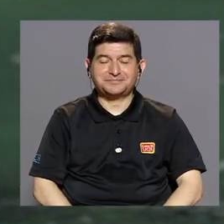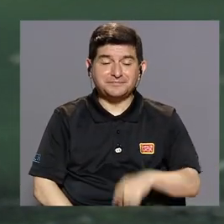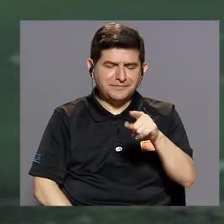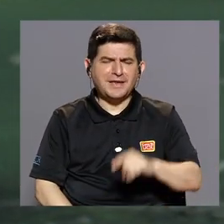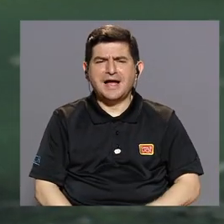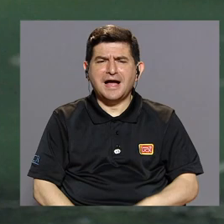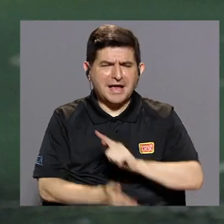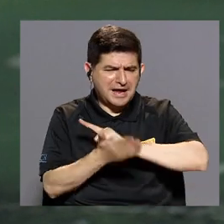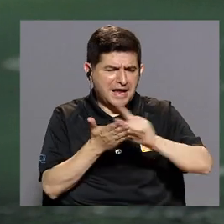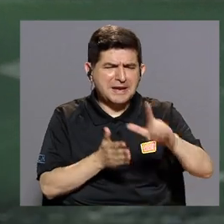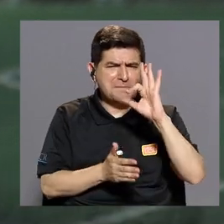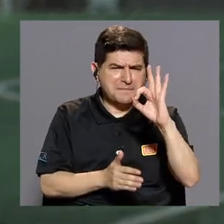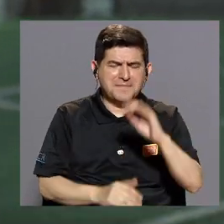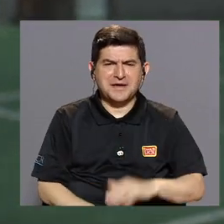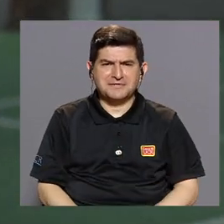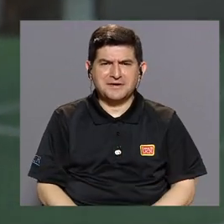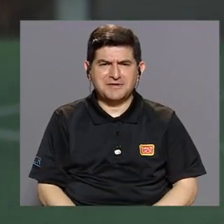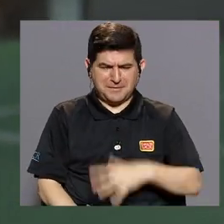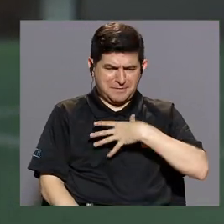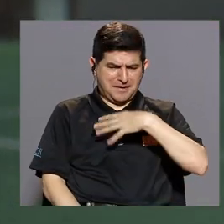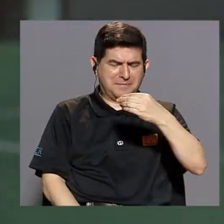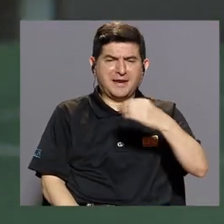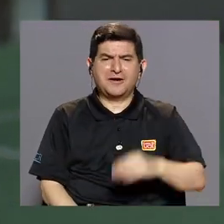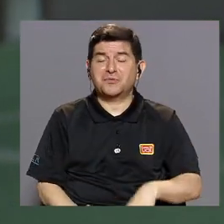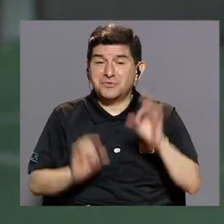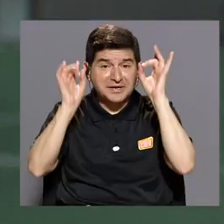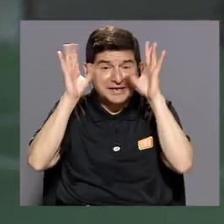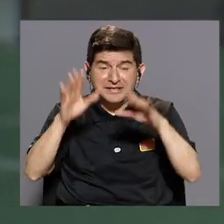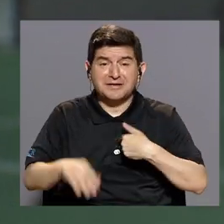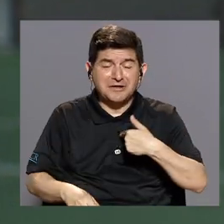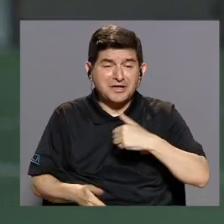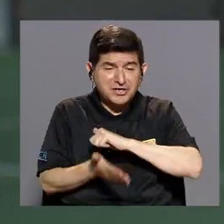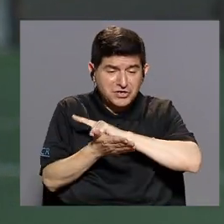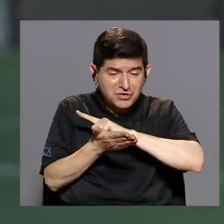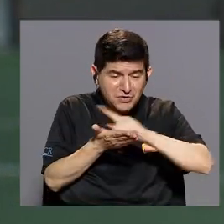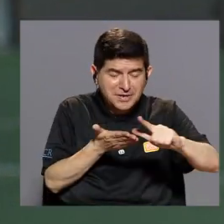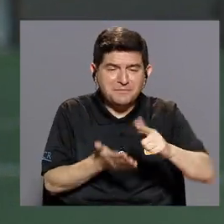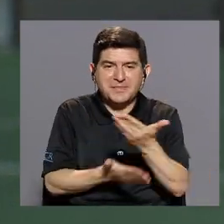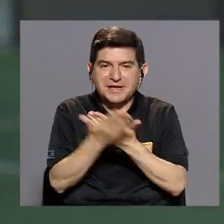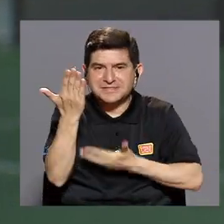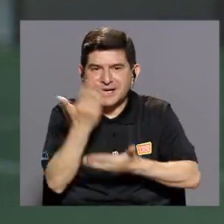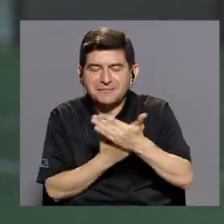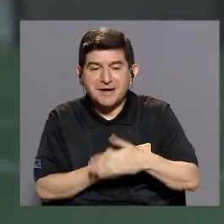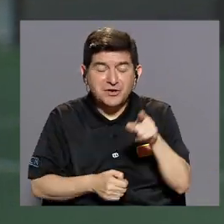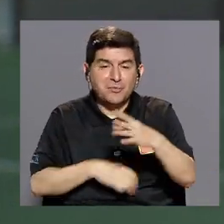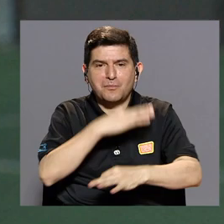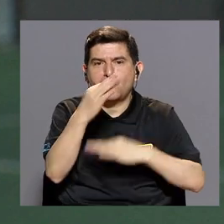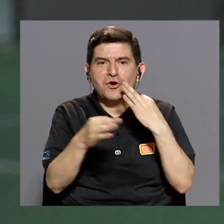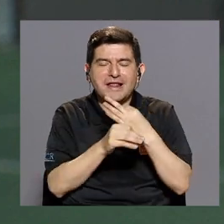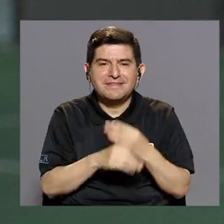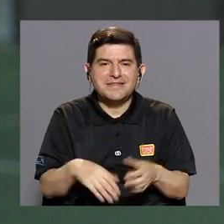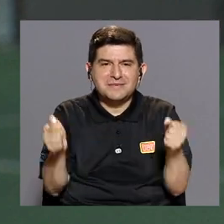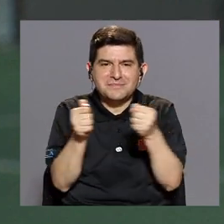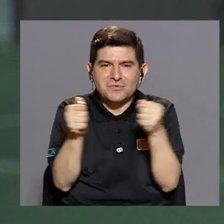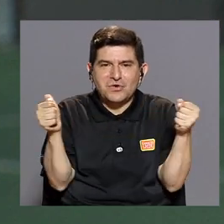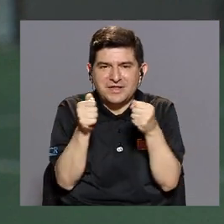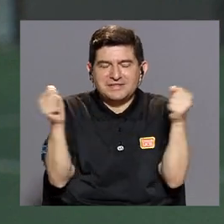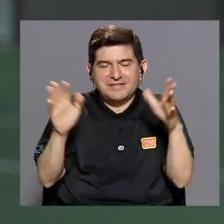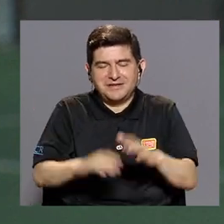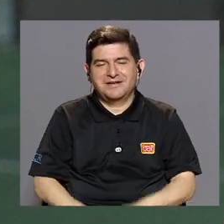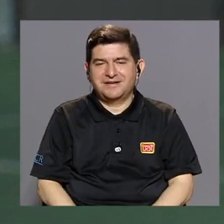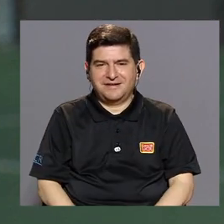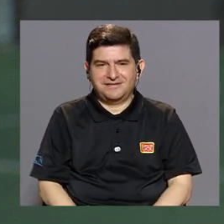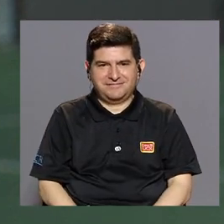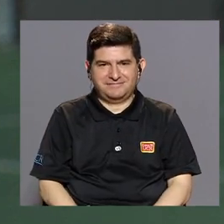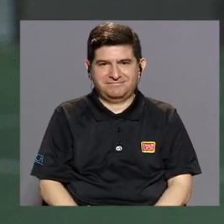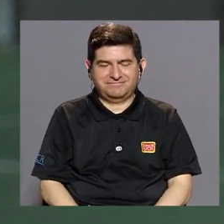Que blanqueaba muy bien porque era terrible, o sea, era terrible. Y yo tenía que lavar los uniformes a mano por la condenada tela que era sublimado, bueno,